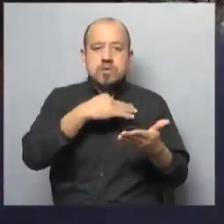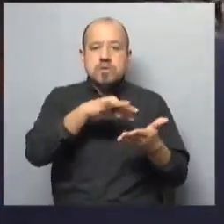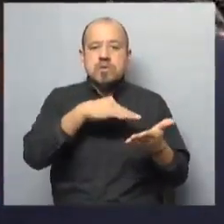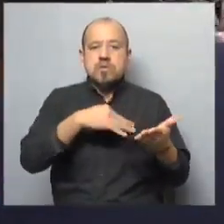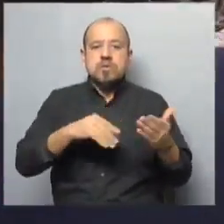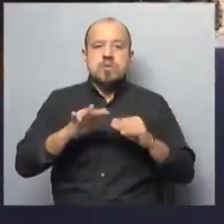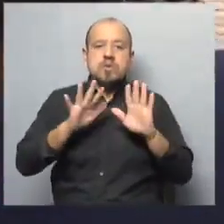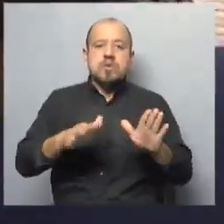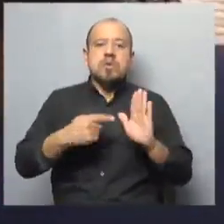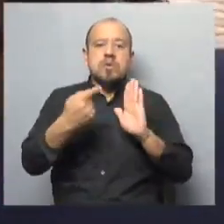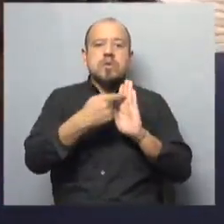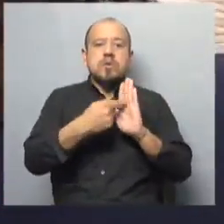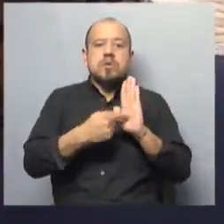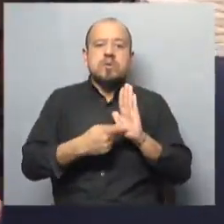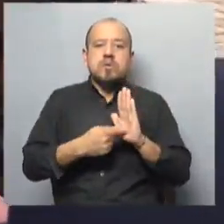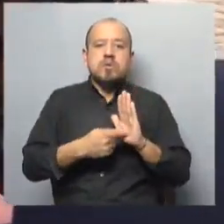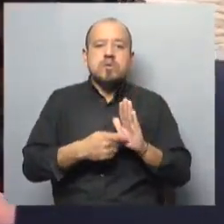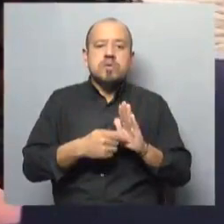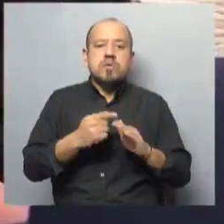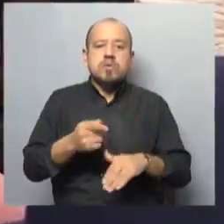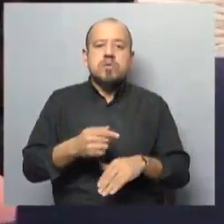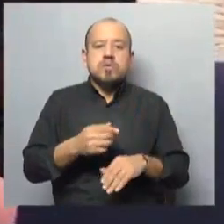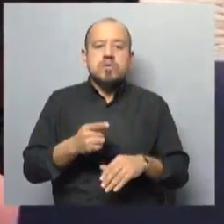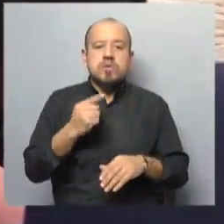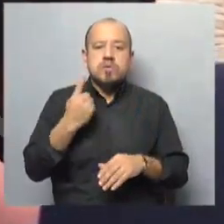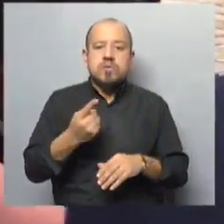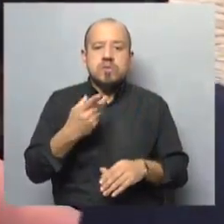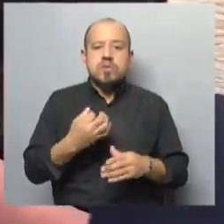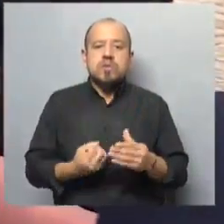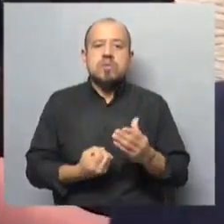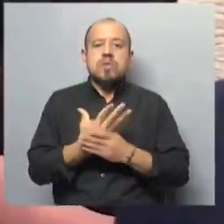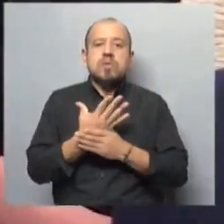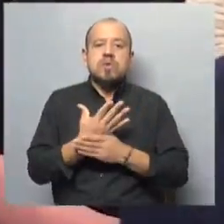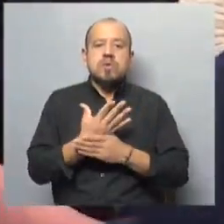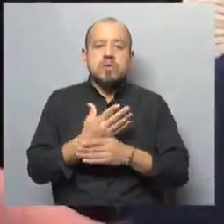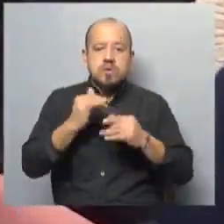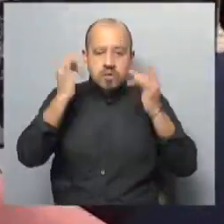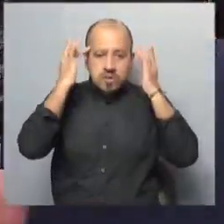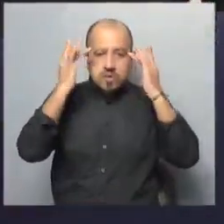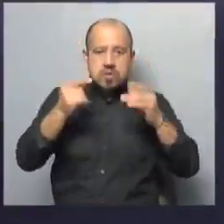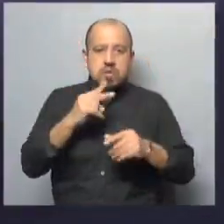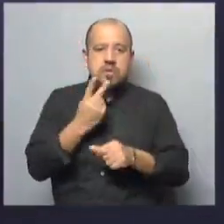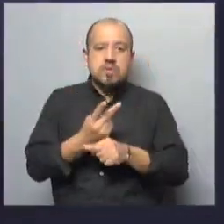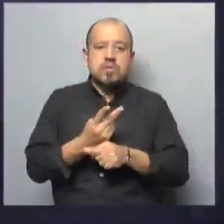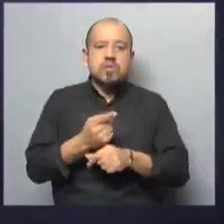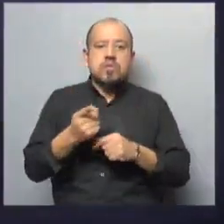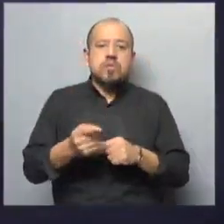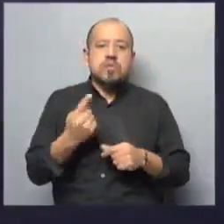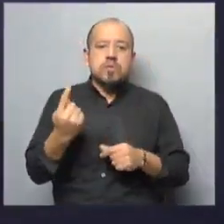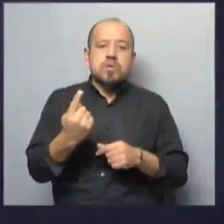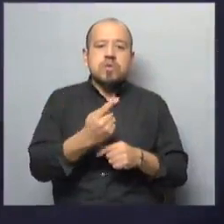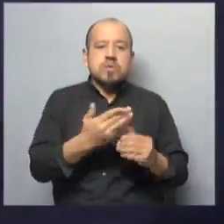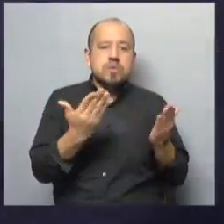puntos básicos. Son 10 puntos que hacen, primero, a modernizar la educación. Segundo, apuntar a cada alumno